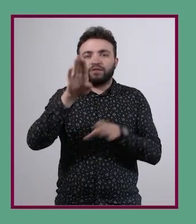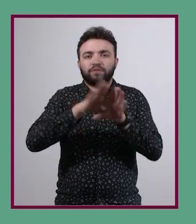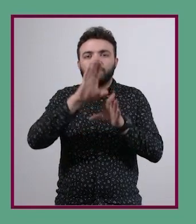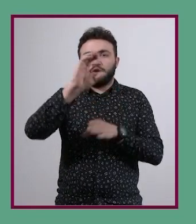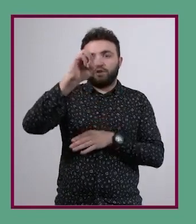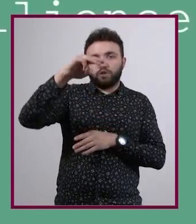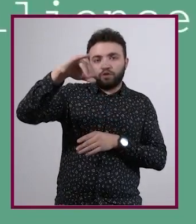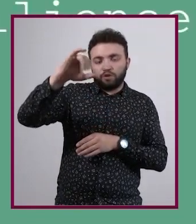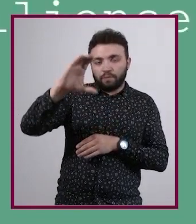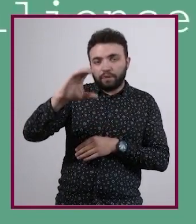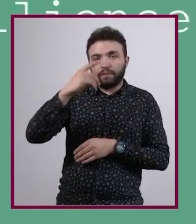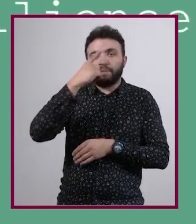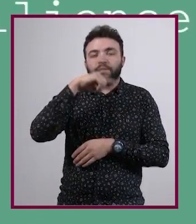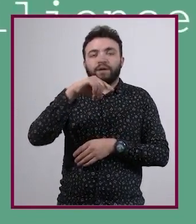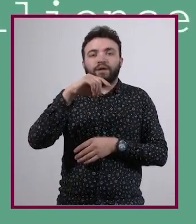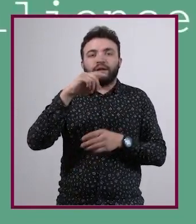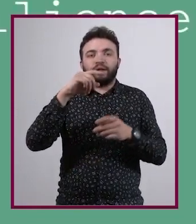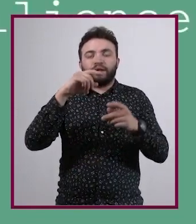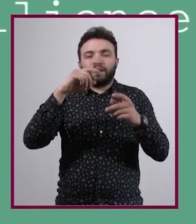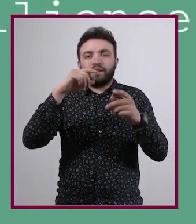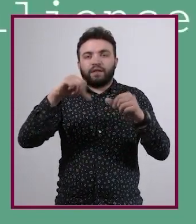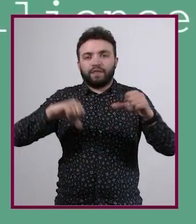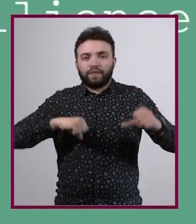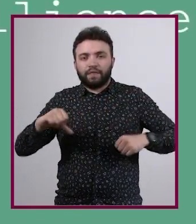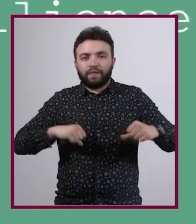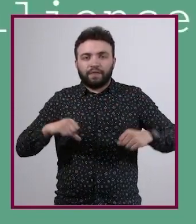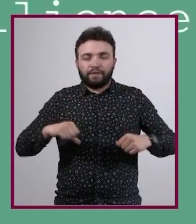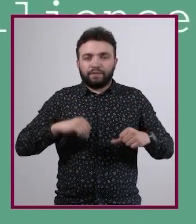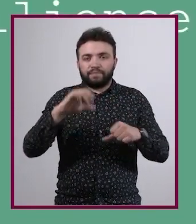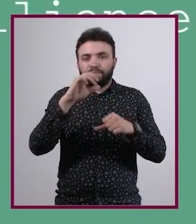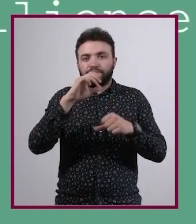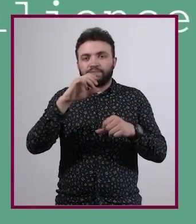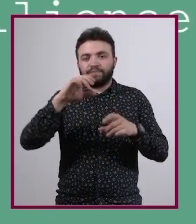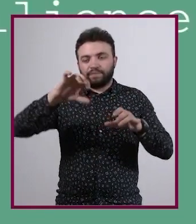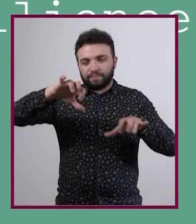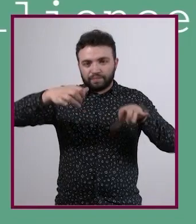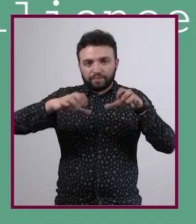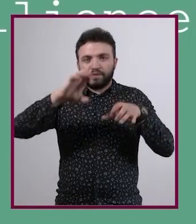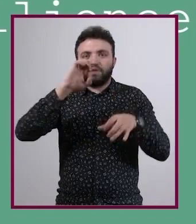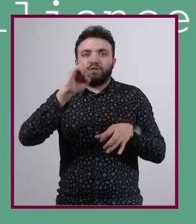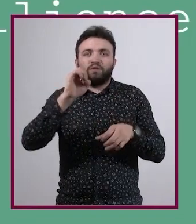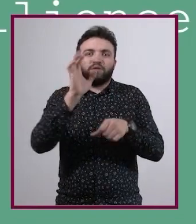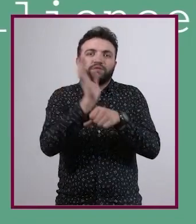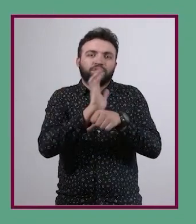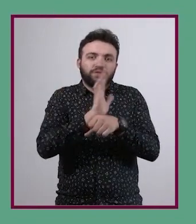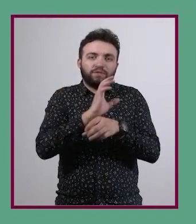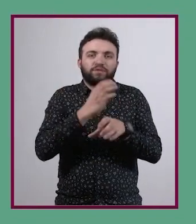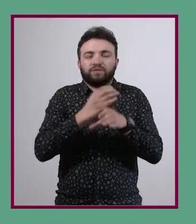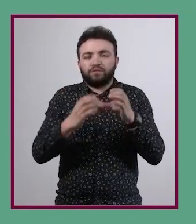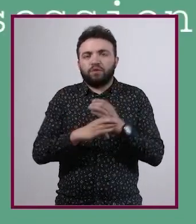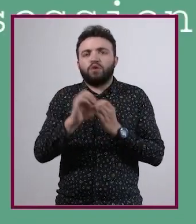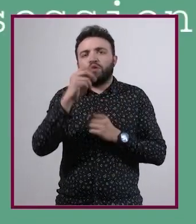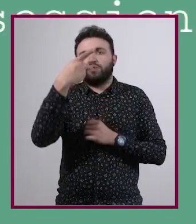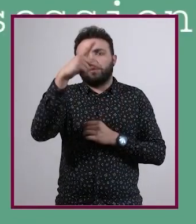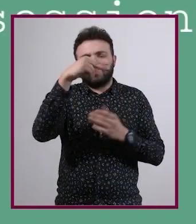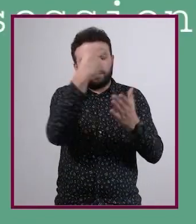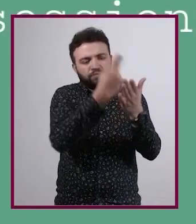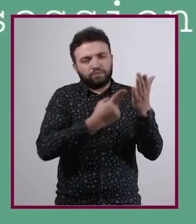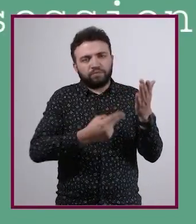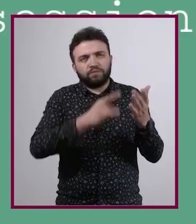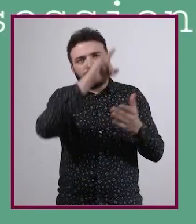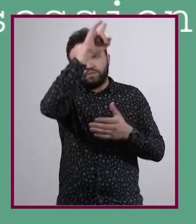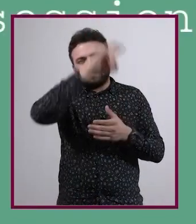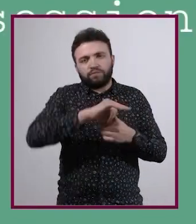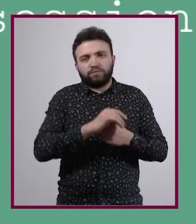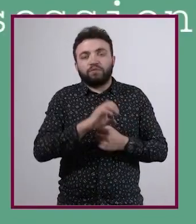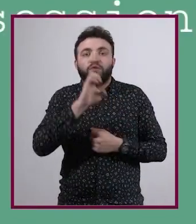un teatro de títeres, para una pequeña puesta en escena o para una imagen que ustedes dibujen o pinten, o